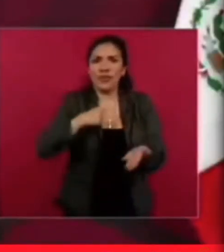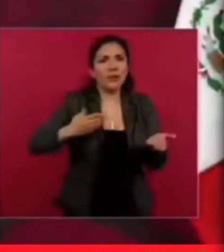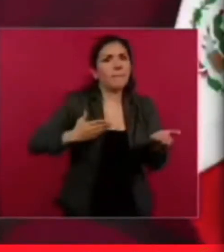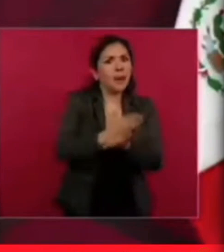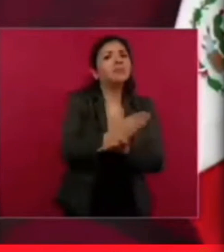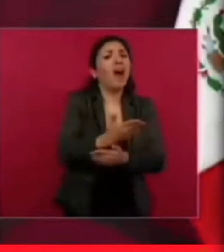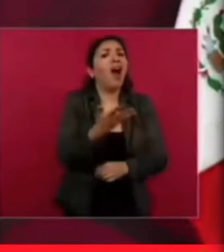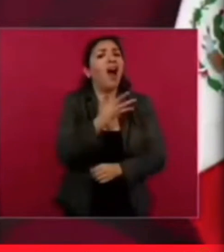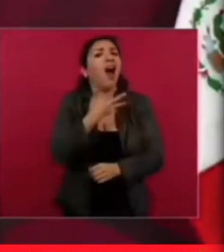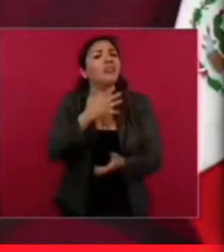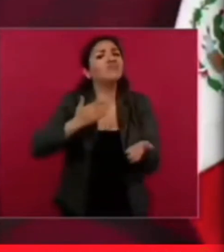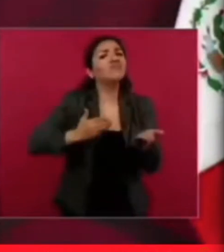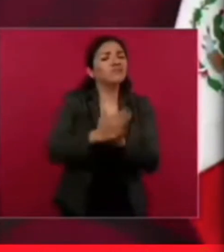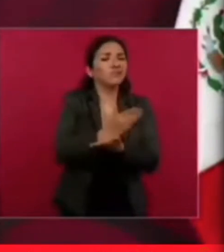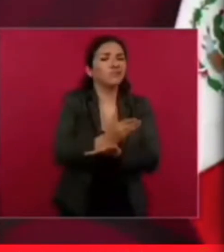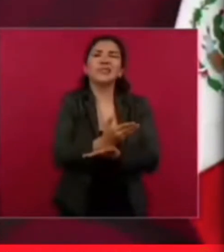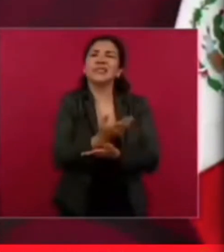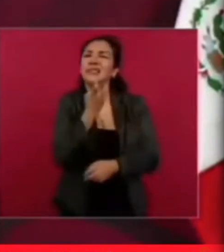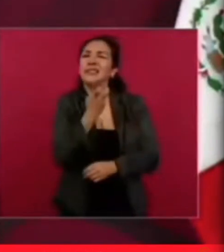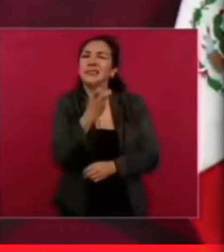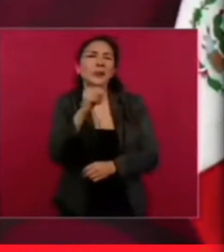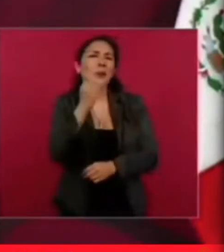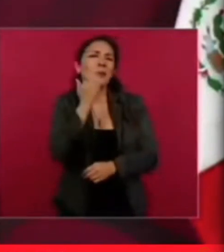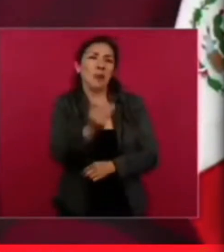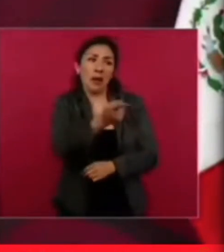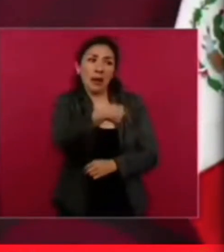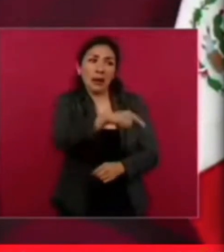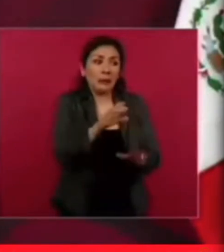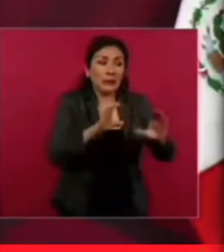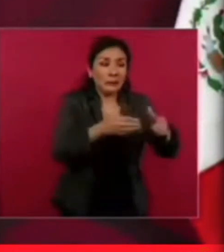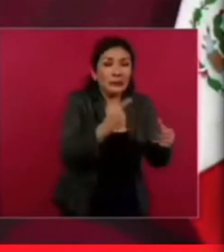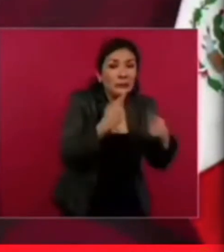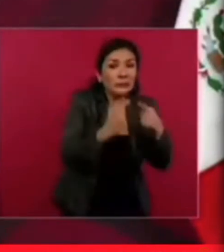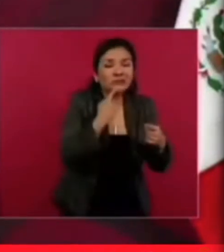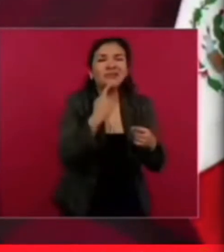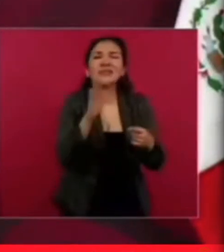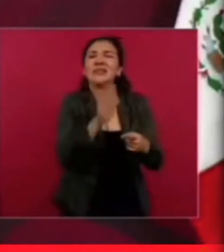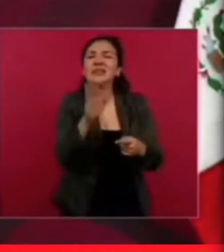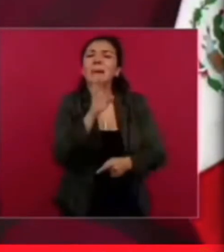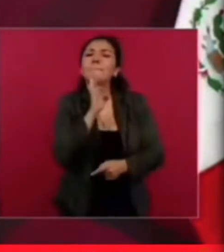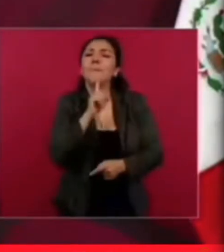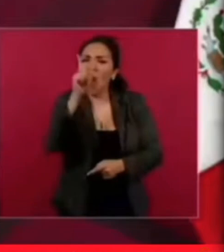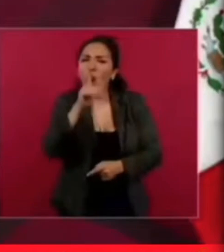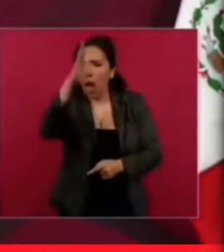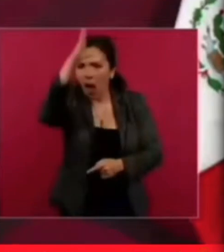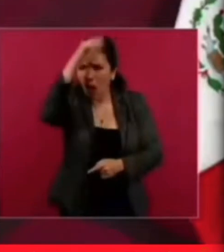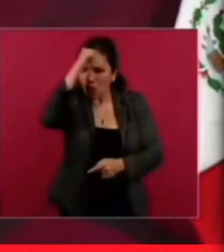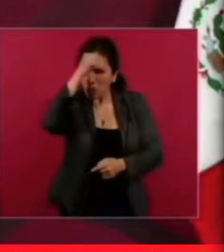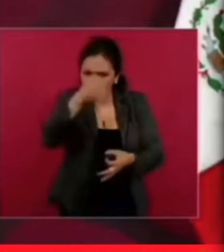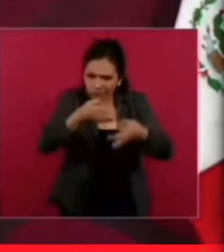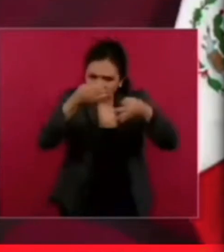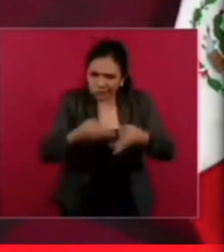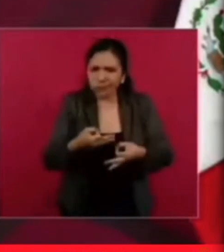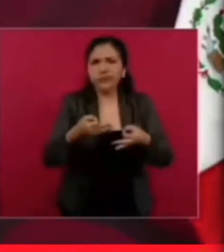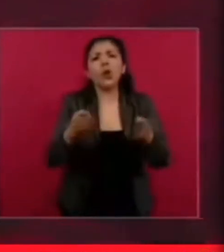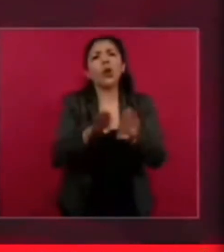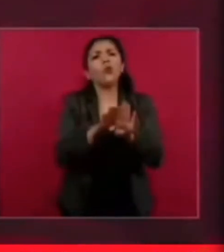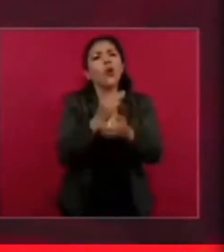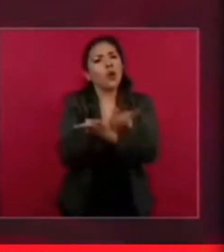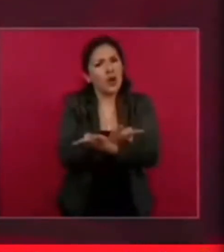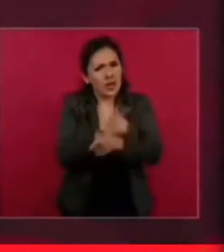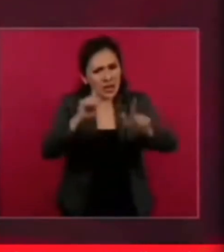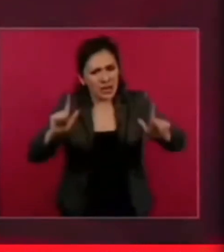Entonces, que no den pretexto y que de manera soberana,